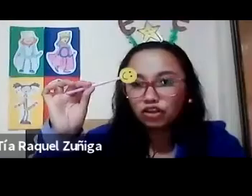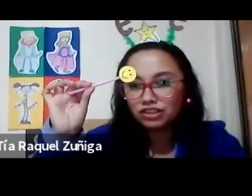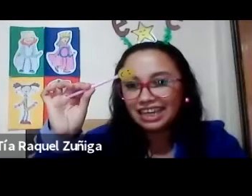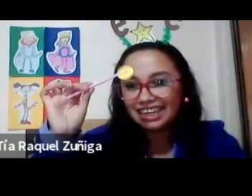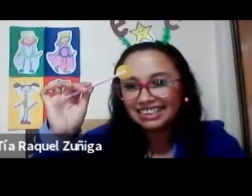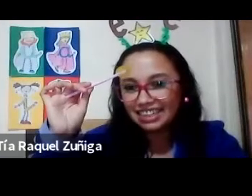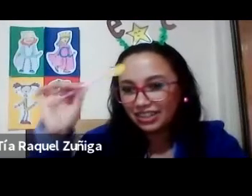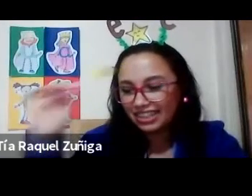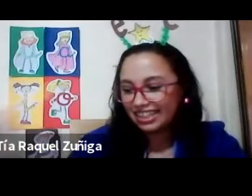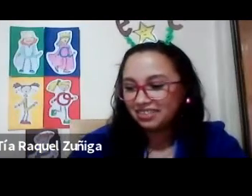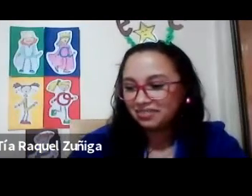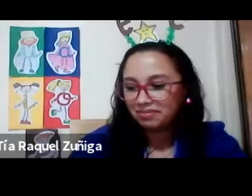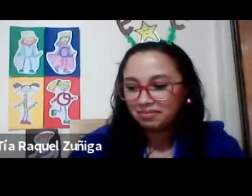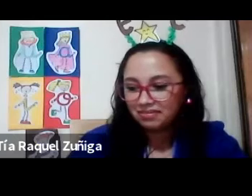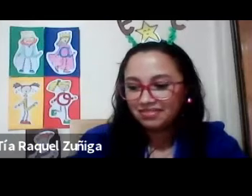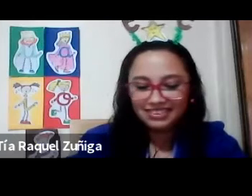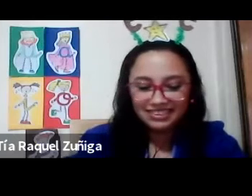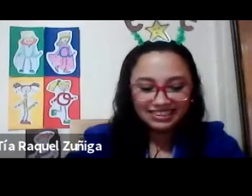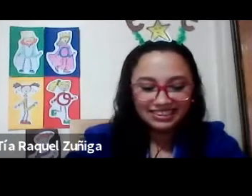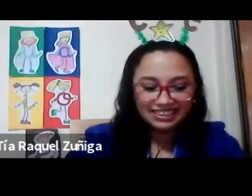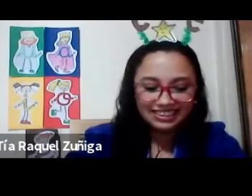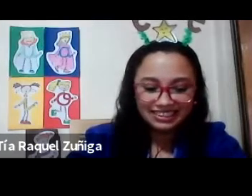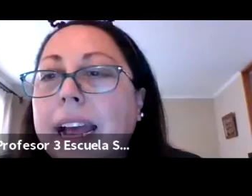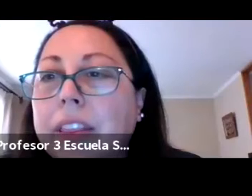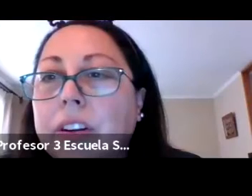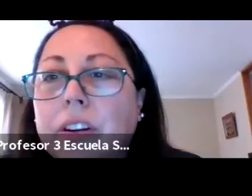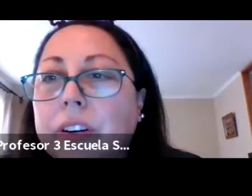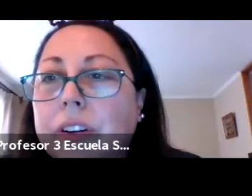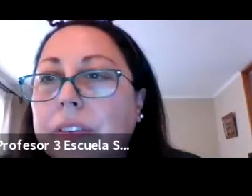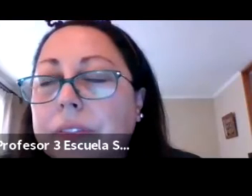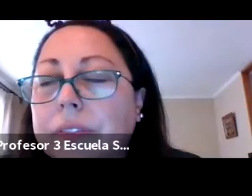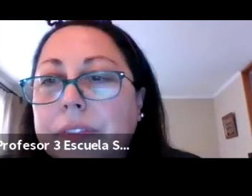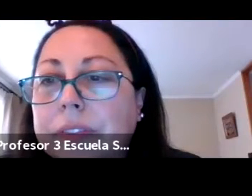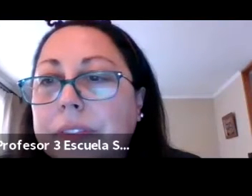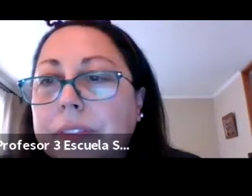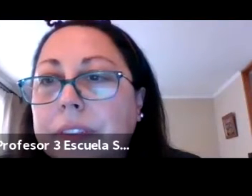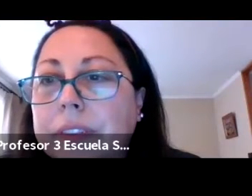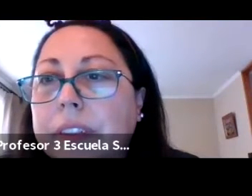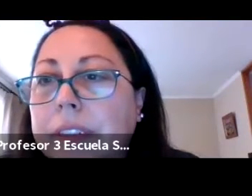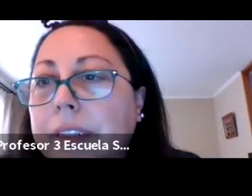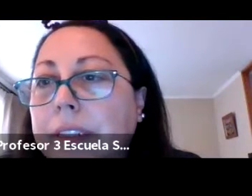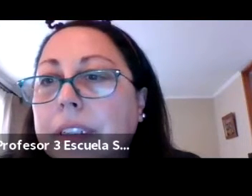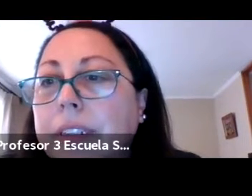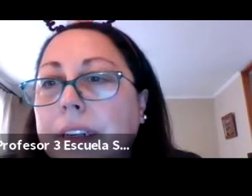Ricardo ya. González ahora, tía. Ya, Ricardo.